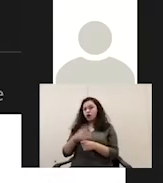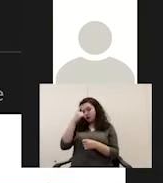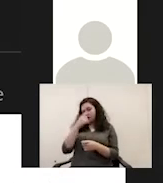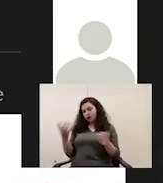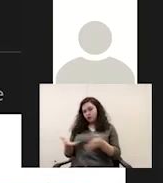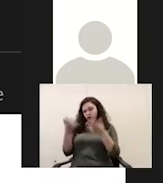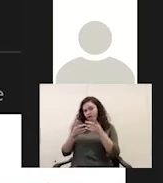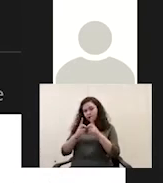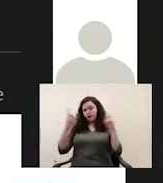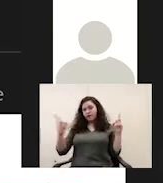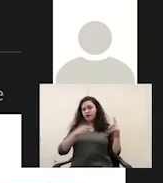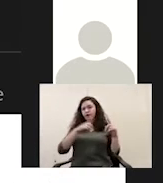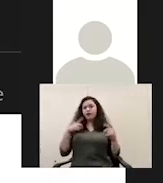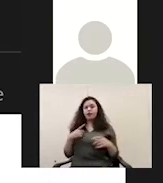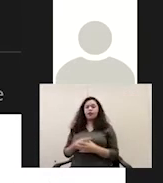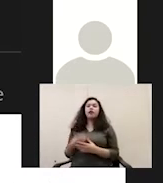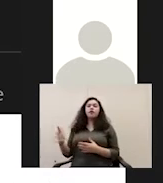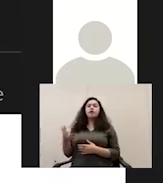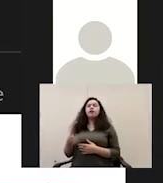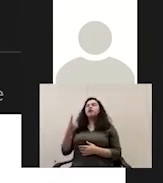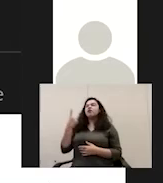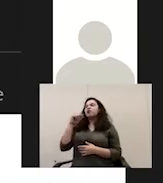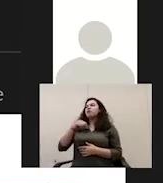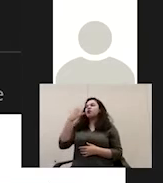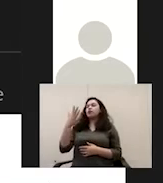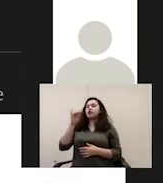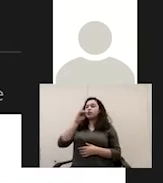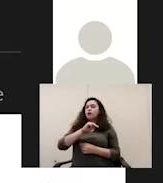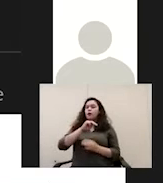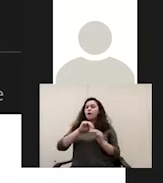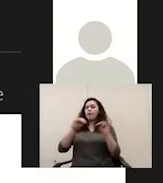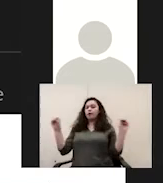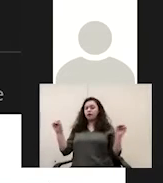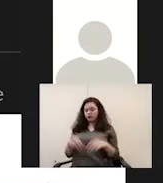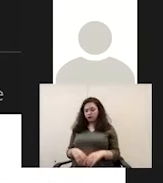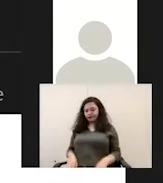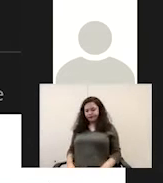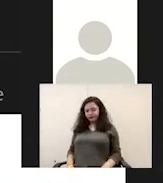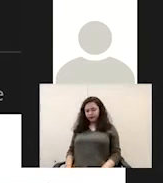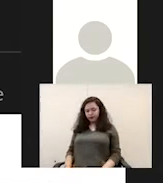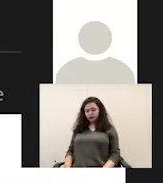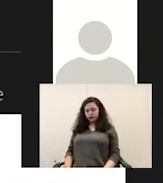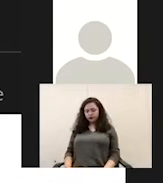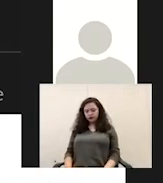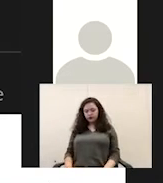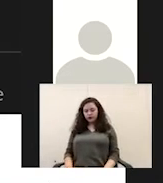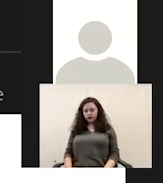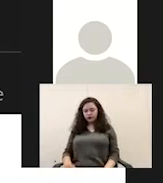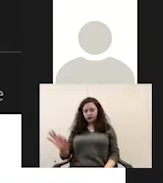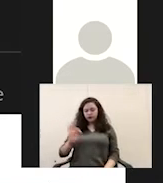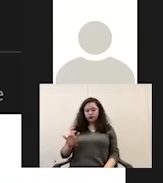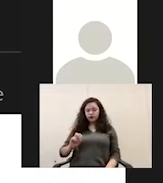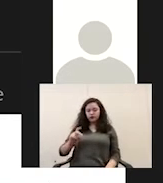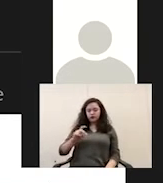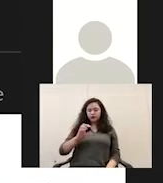sana distancia de aproximadamente 1.5 metros. En caso de que haya escaleras o rampas, igual